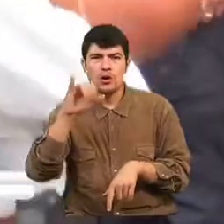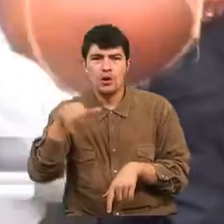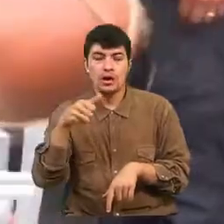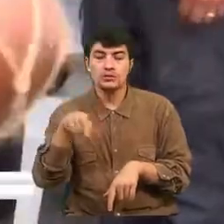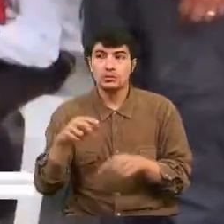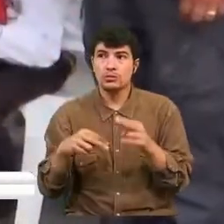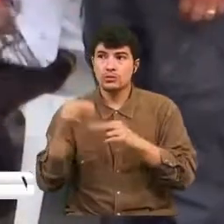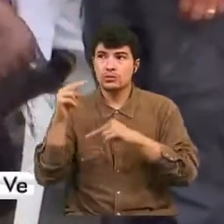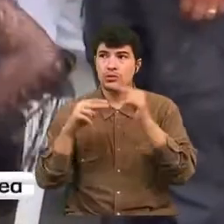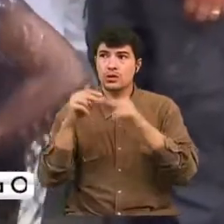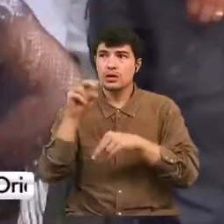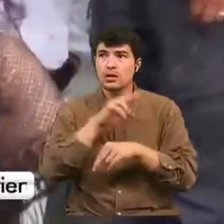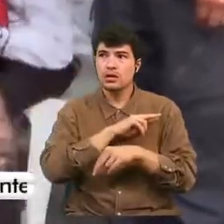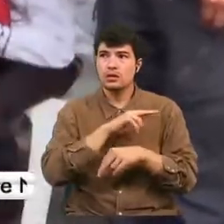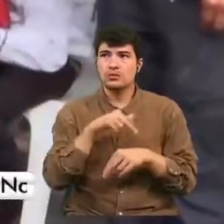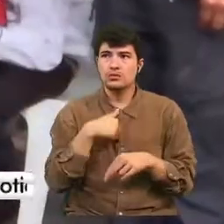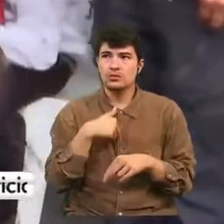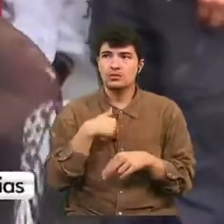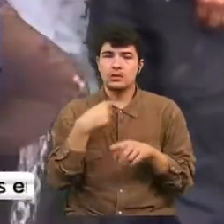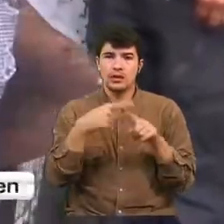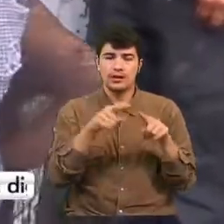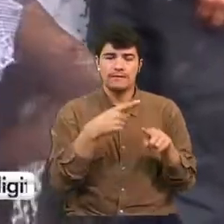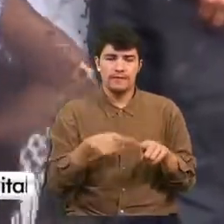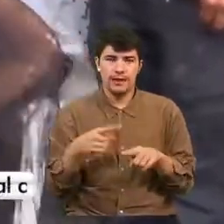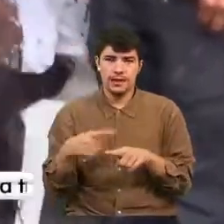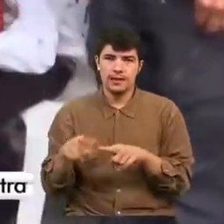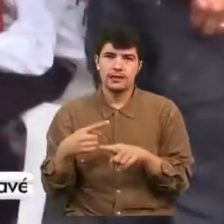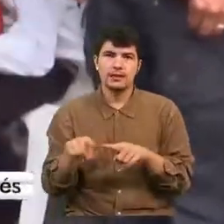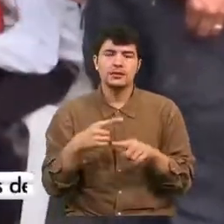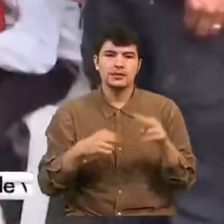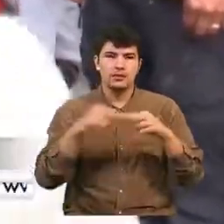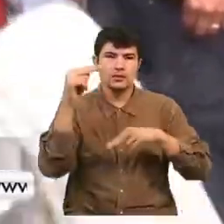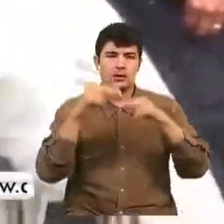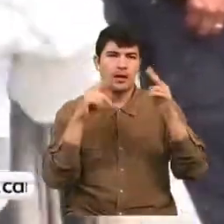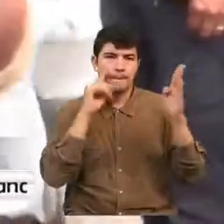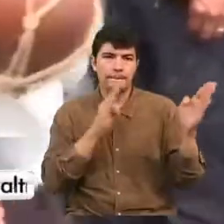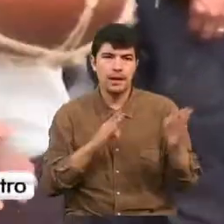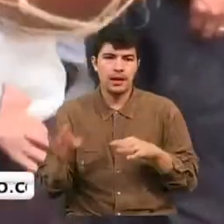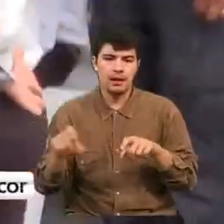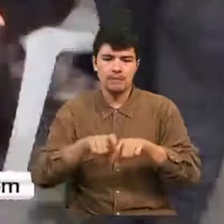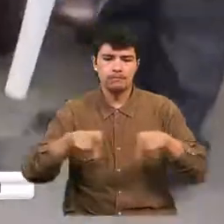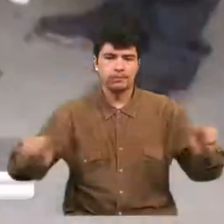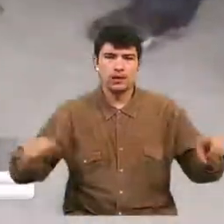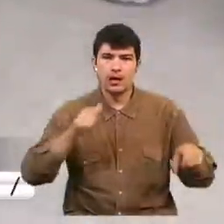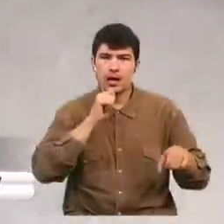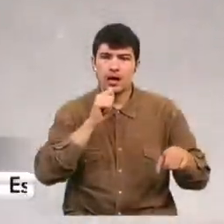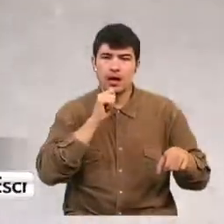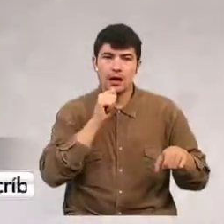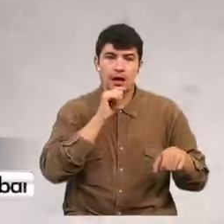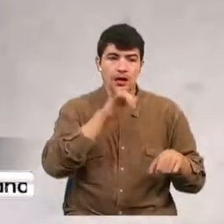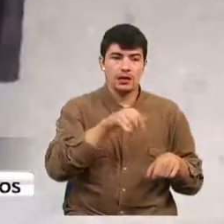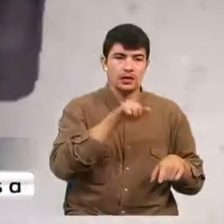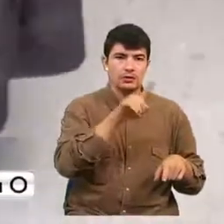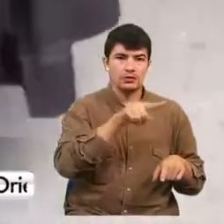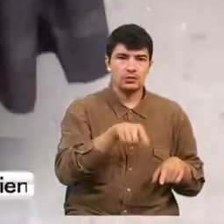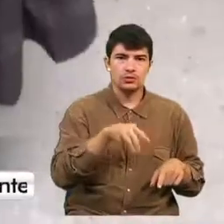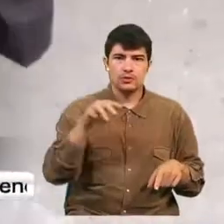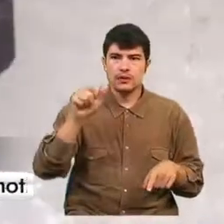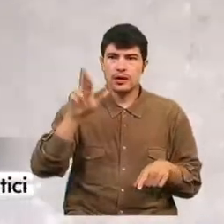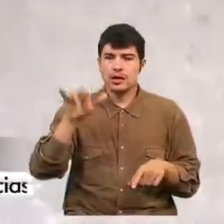construcción y que vamos a tener otras obras complementarias, como el Plan Maestro de Alcantarillado saliendo de Jesús María hacia La Venta